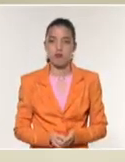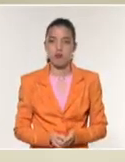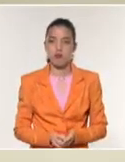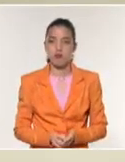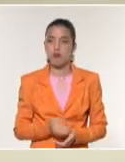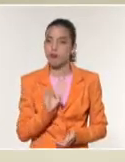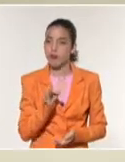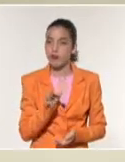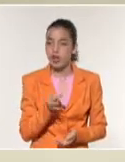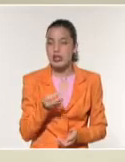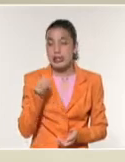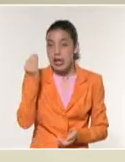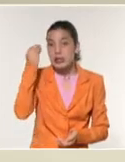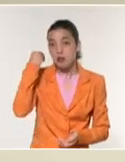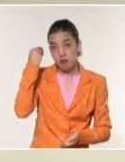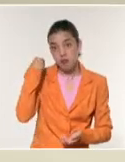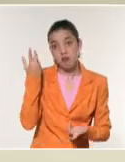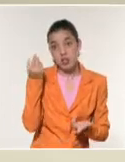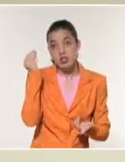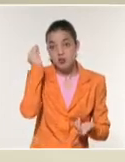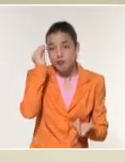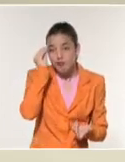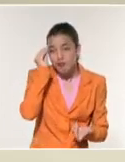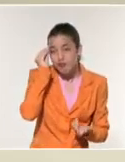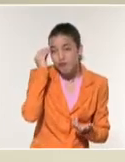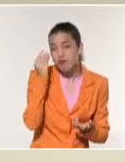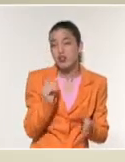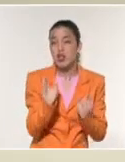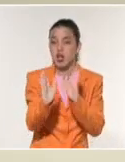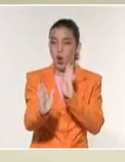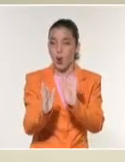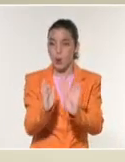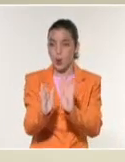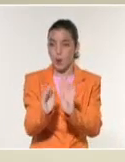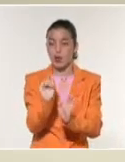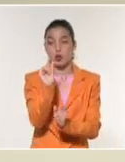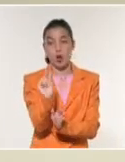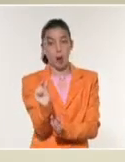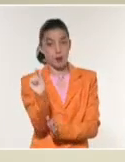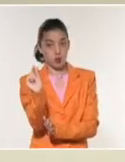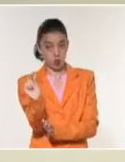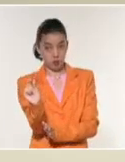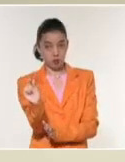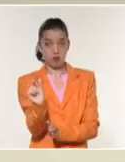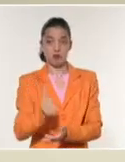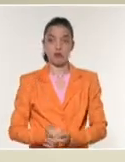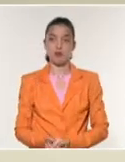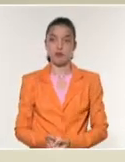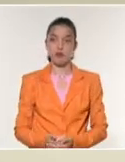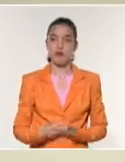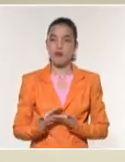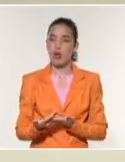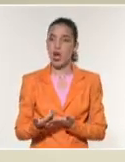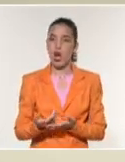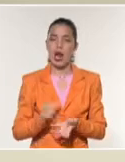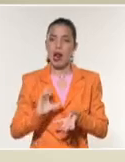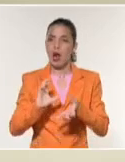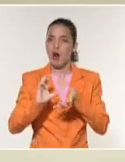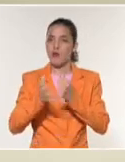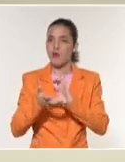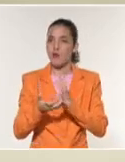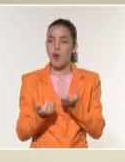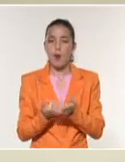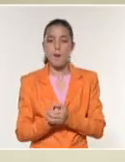se le hace saber en ese momento al sancionado. ¿Cuál va a ser la forma de control, de vigilancia a la cual va a estar